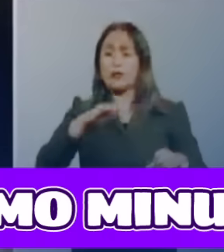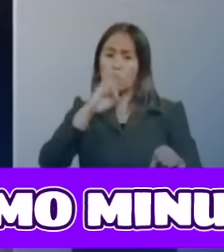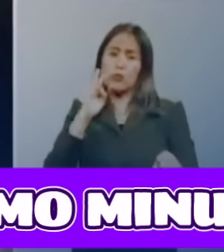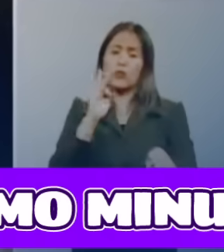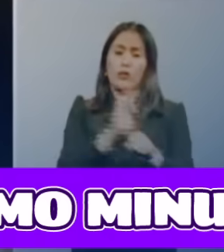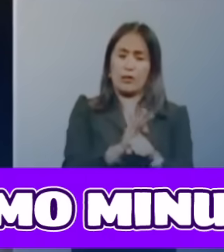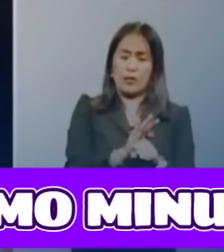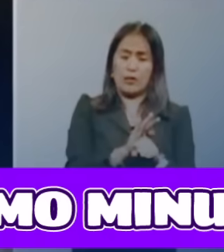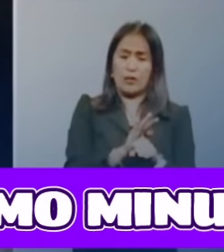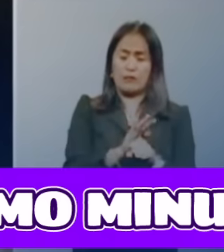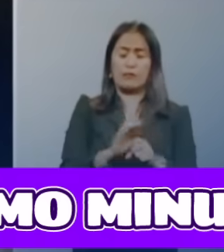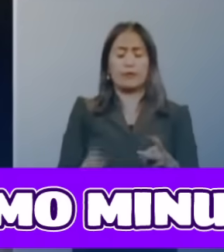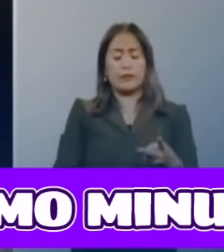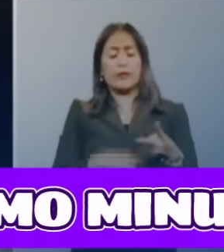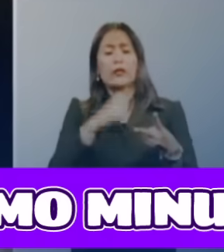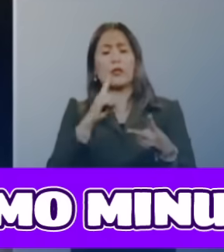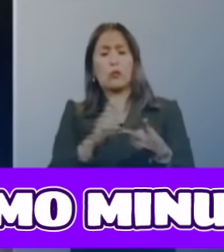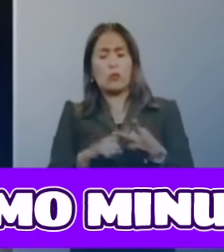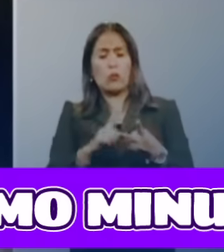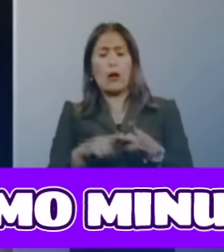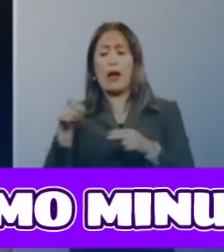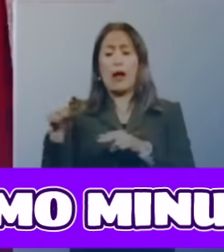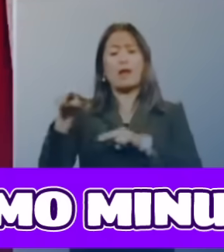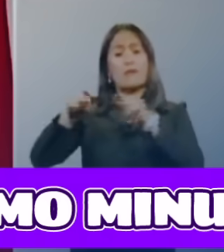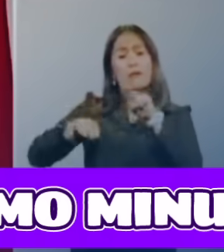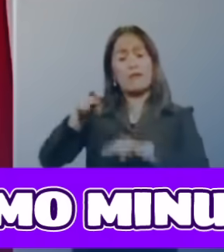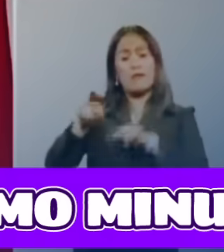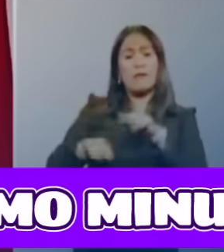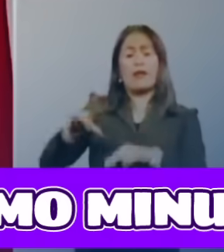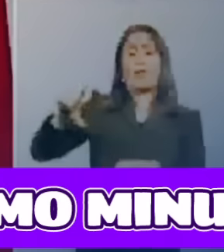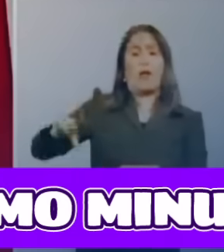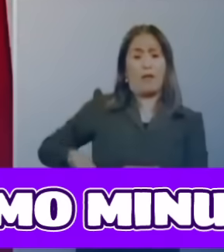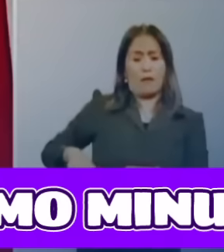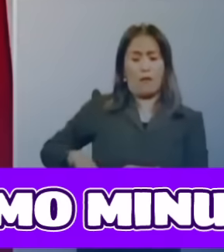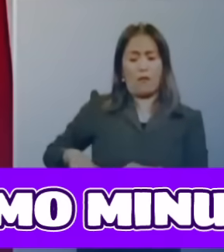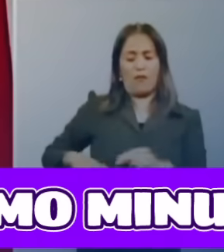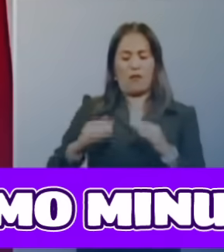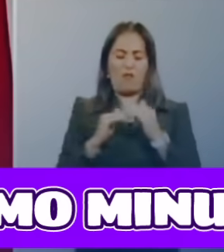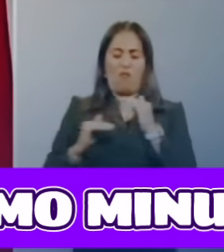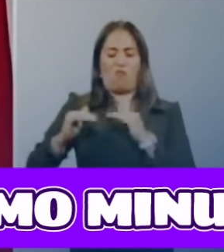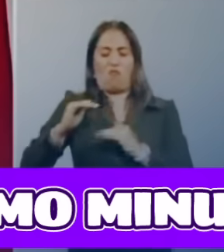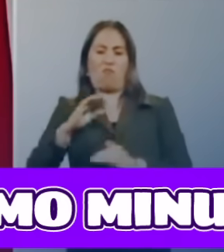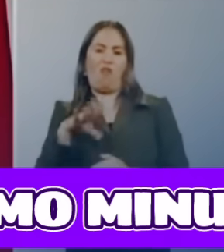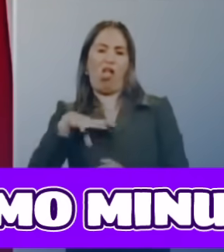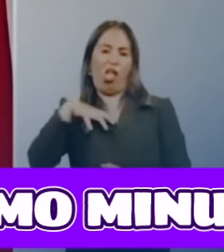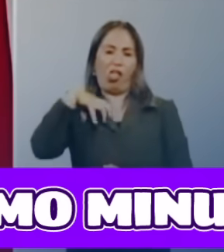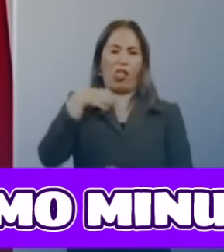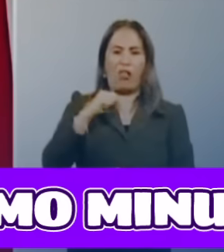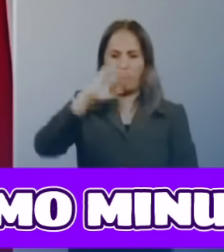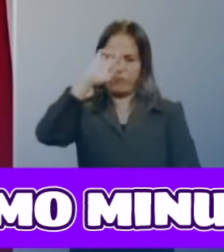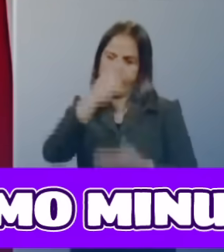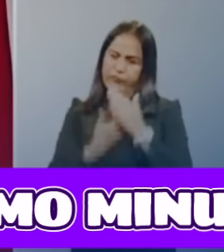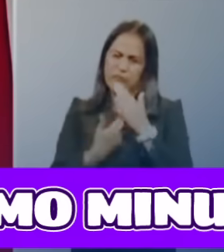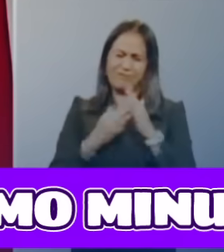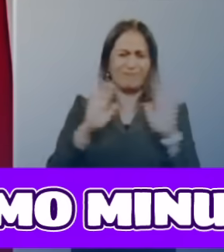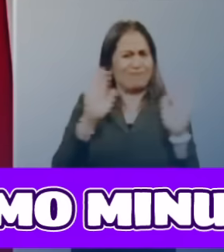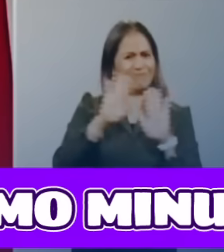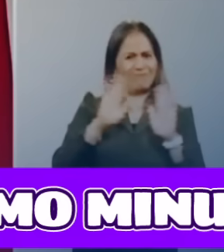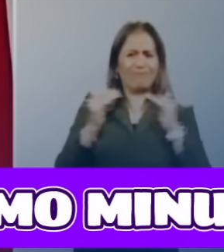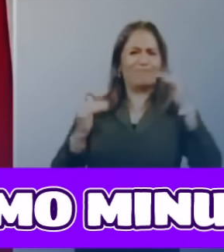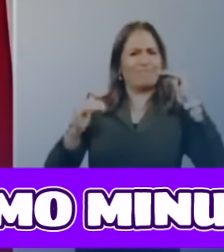un contrapeso al poder que podría amenazar tales derechos. Al